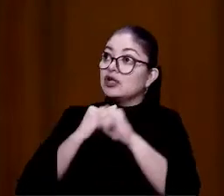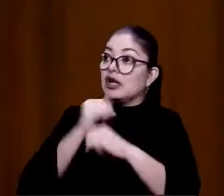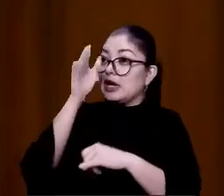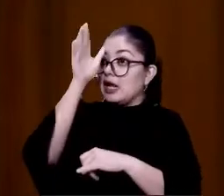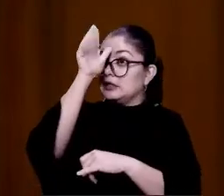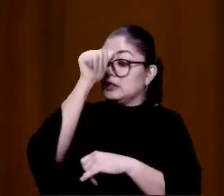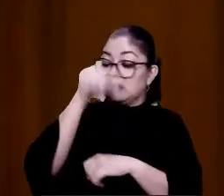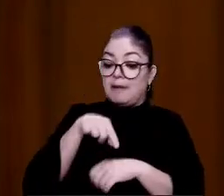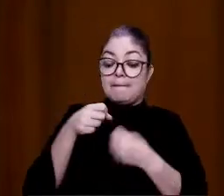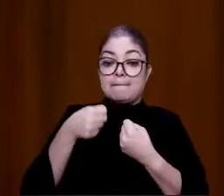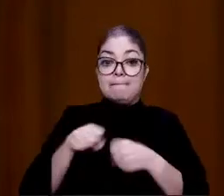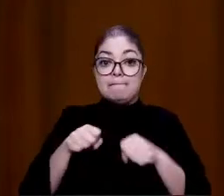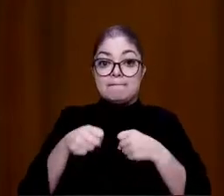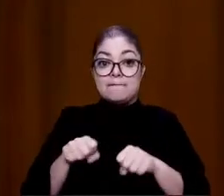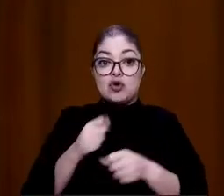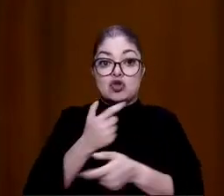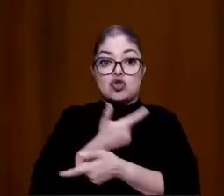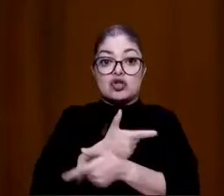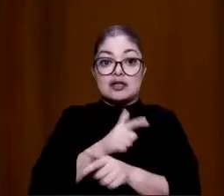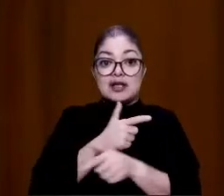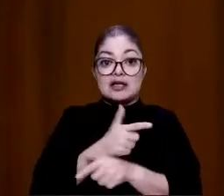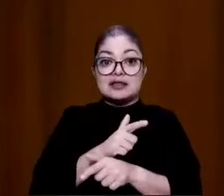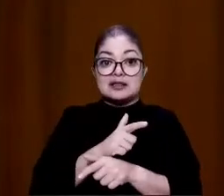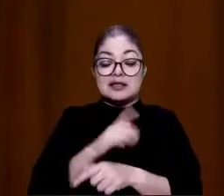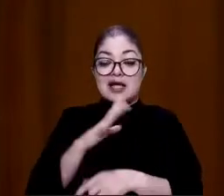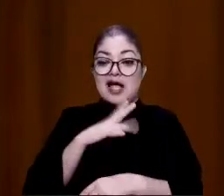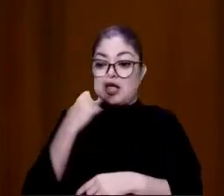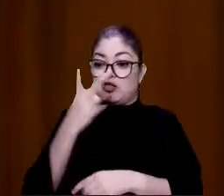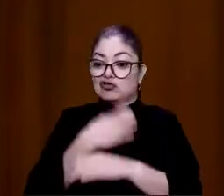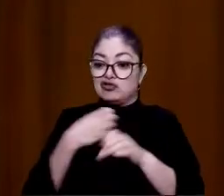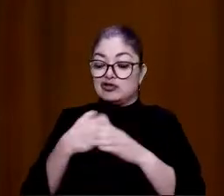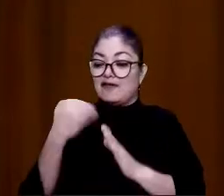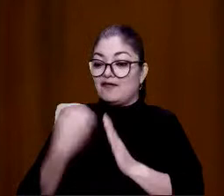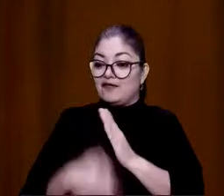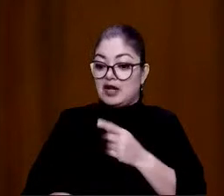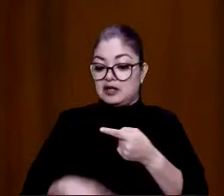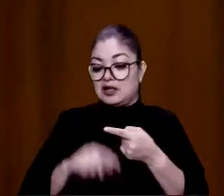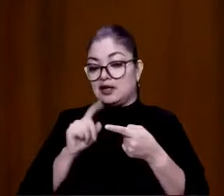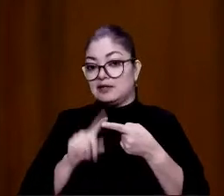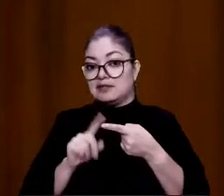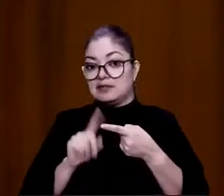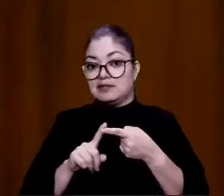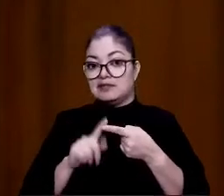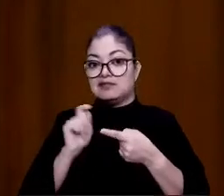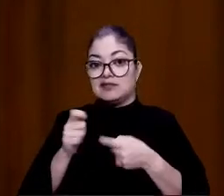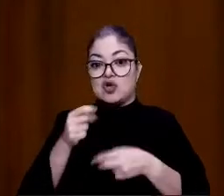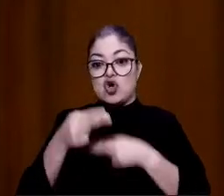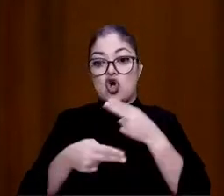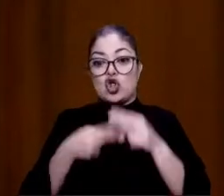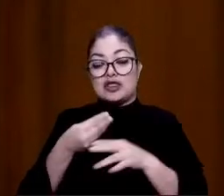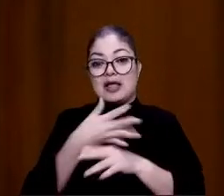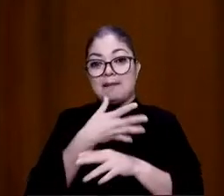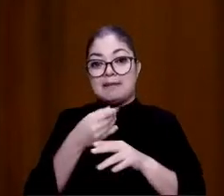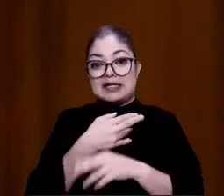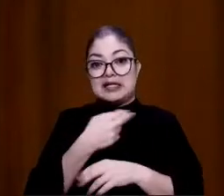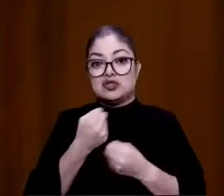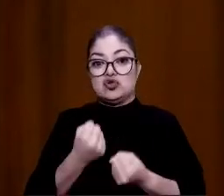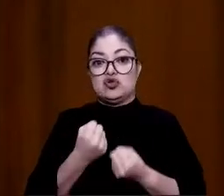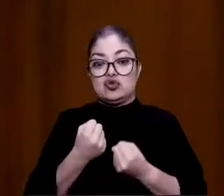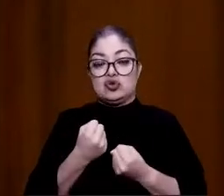las mototaxis adolecen de dos temas. Primero, un alto índice de contaminación y